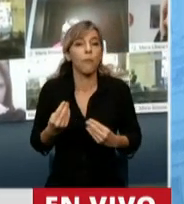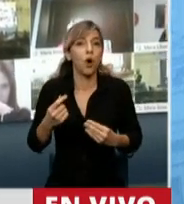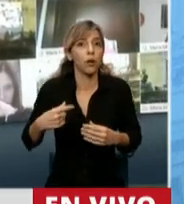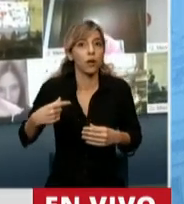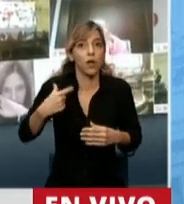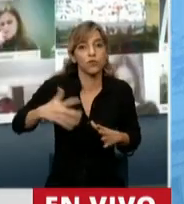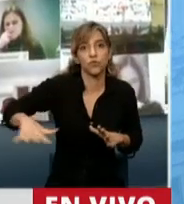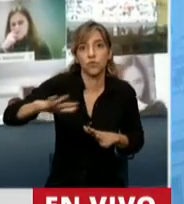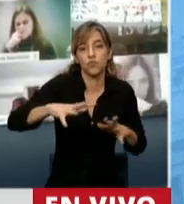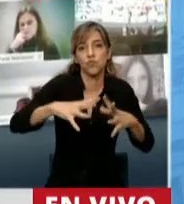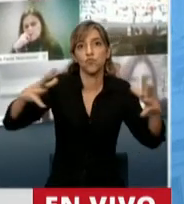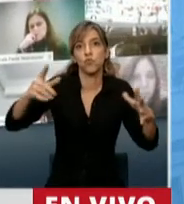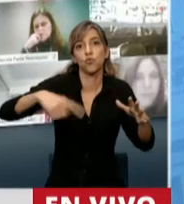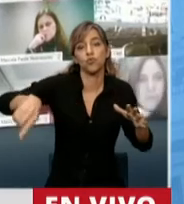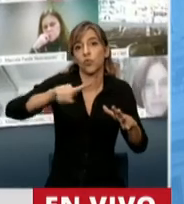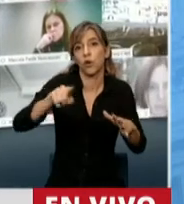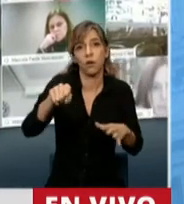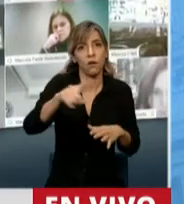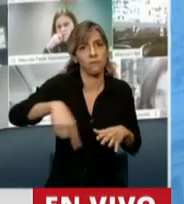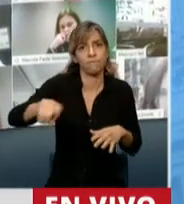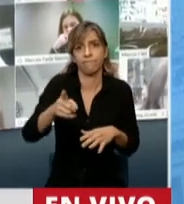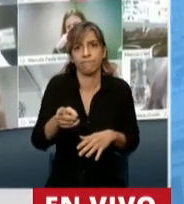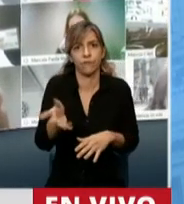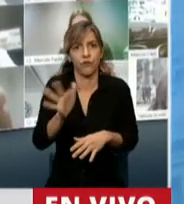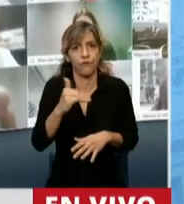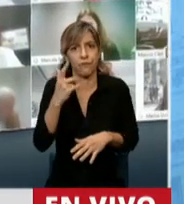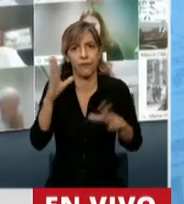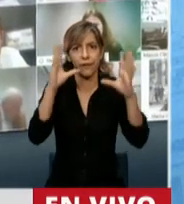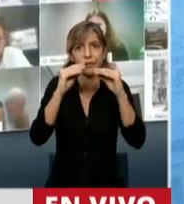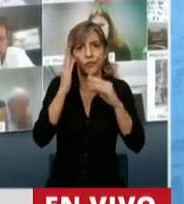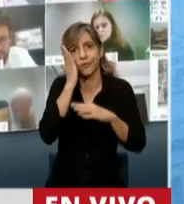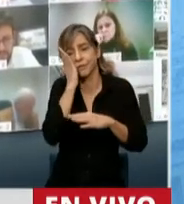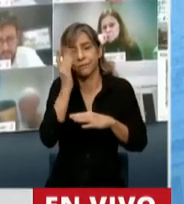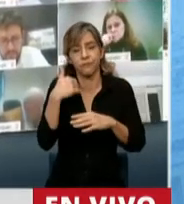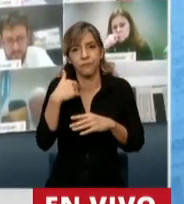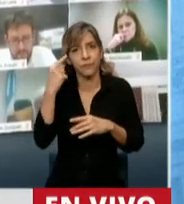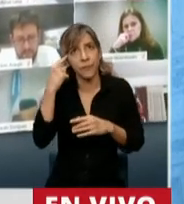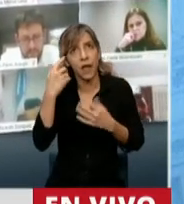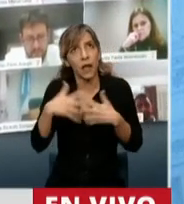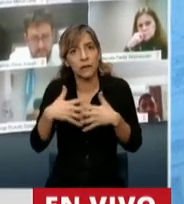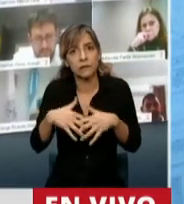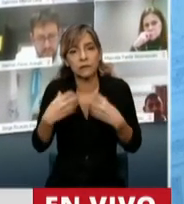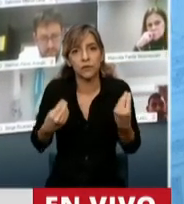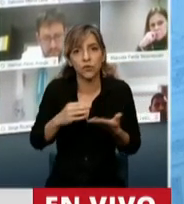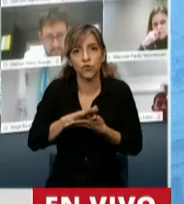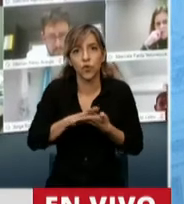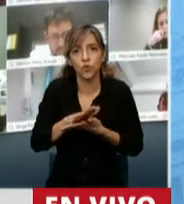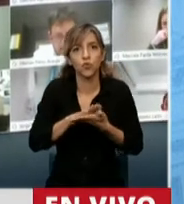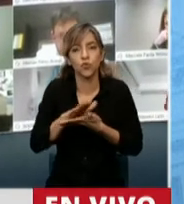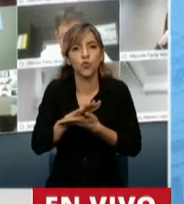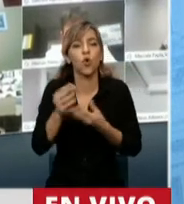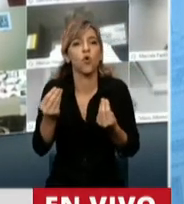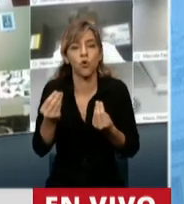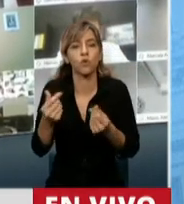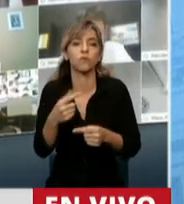que todas las noches se acuesta pensando en cómo resolver su vida doméstica me parece que en esta en